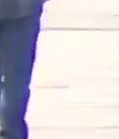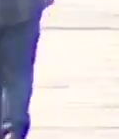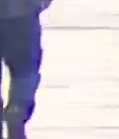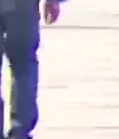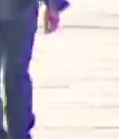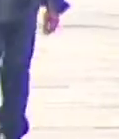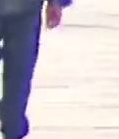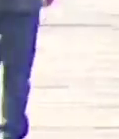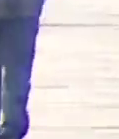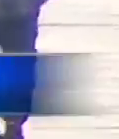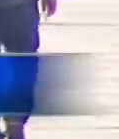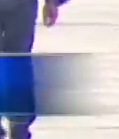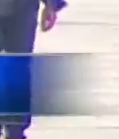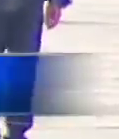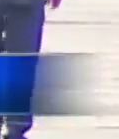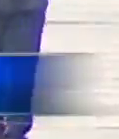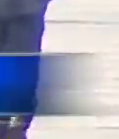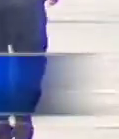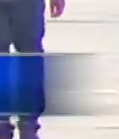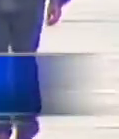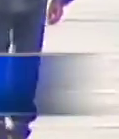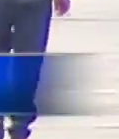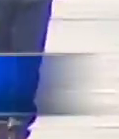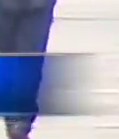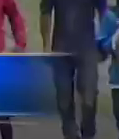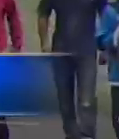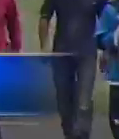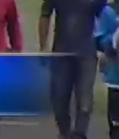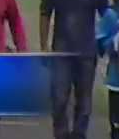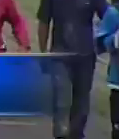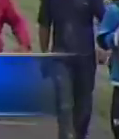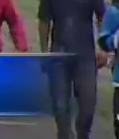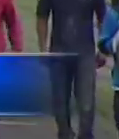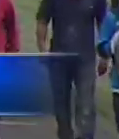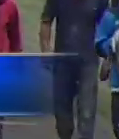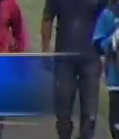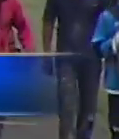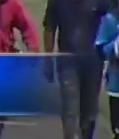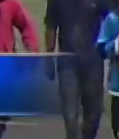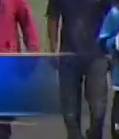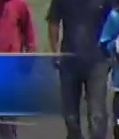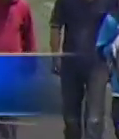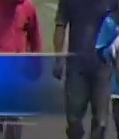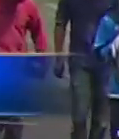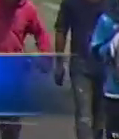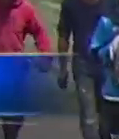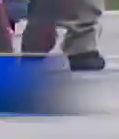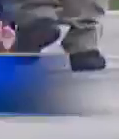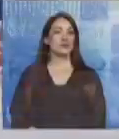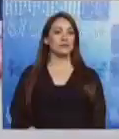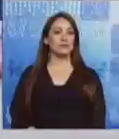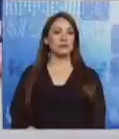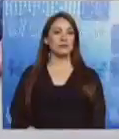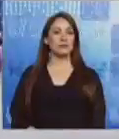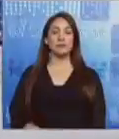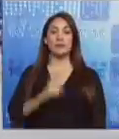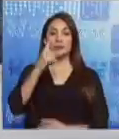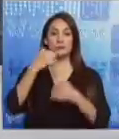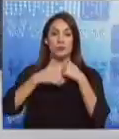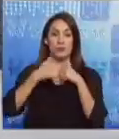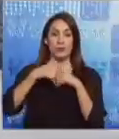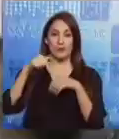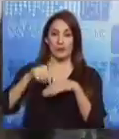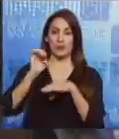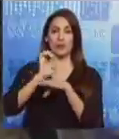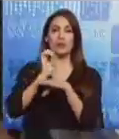En nuestro país se han encontrado muchas formas de llamar a la impuntualidad, que aunque parezca gracioso, la denominada hora ecuatoriana es un problema nacional